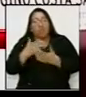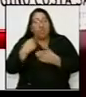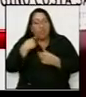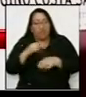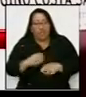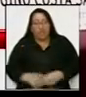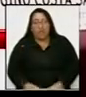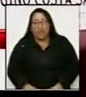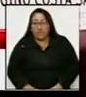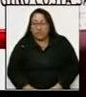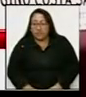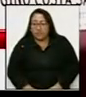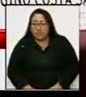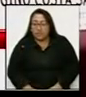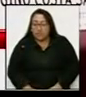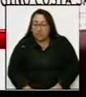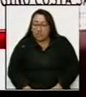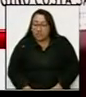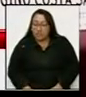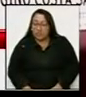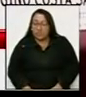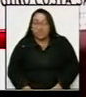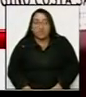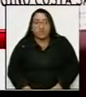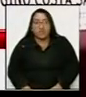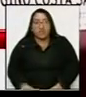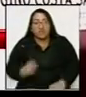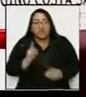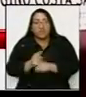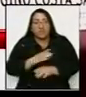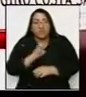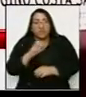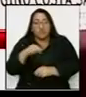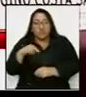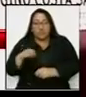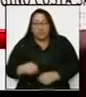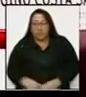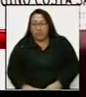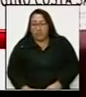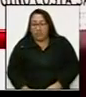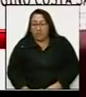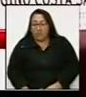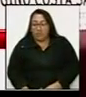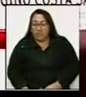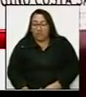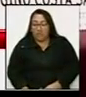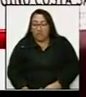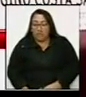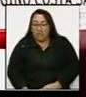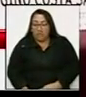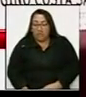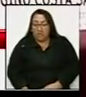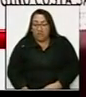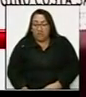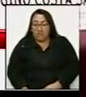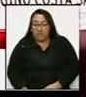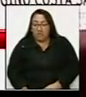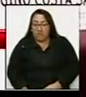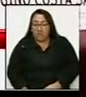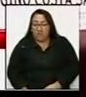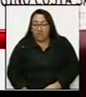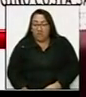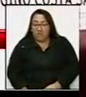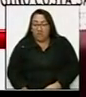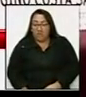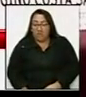situaciones similares a las que enfrentó el CNM disuelto. En tercer lugar,